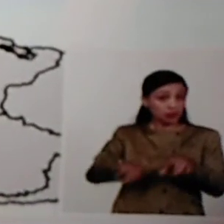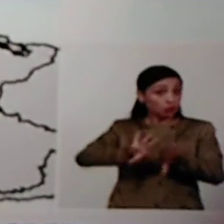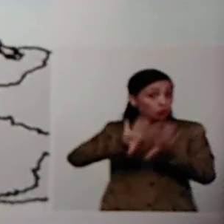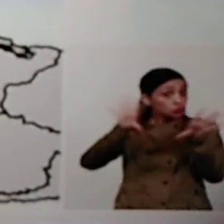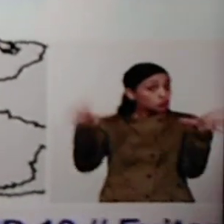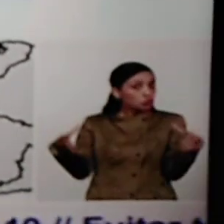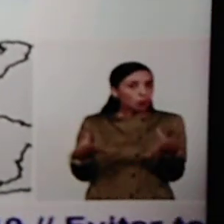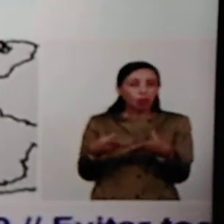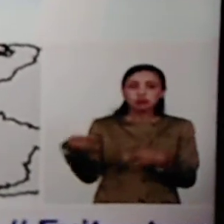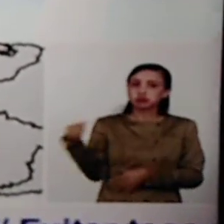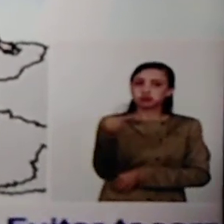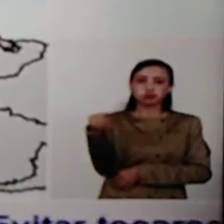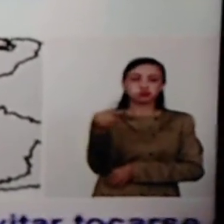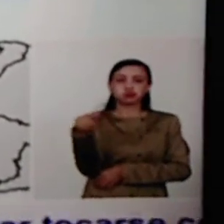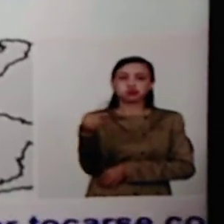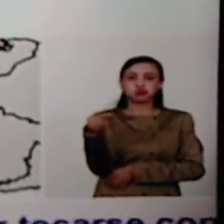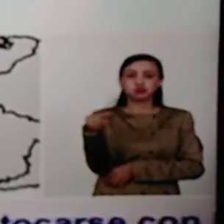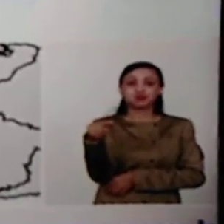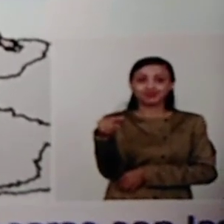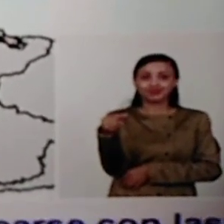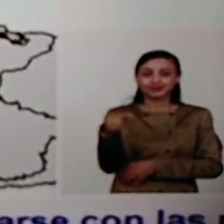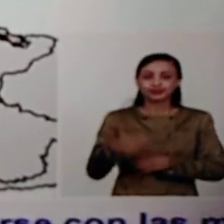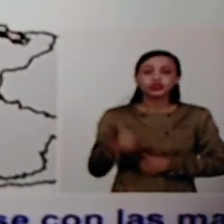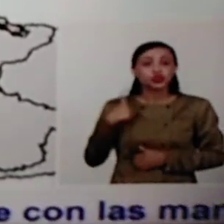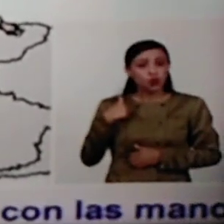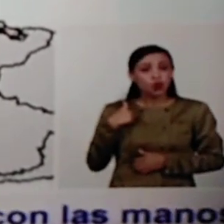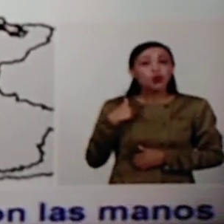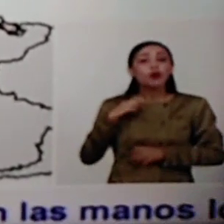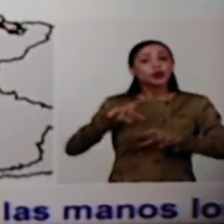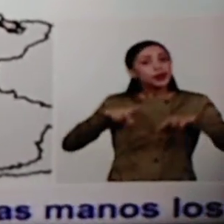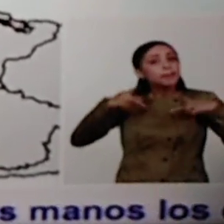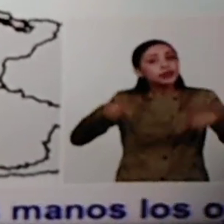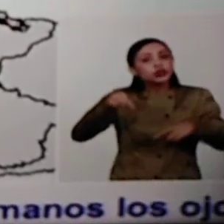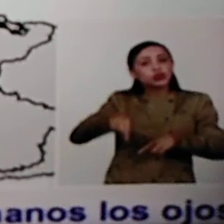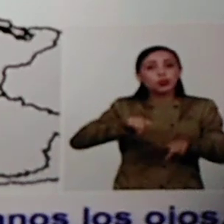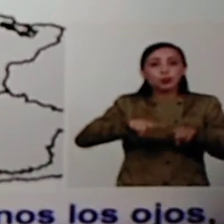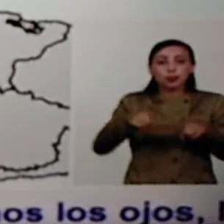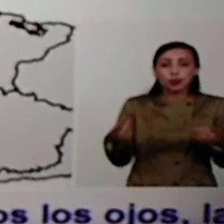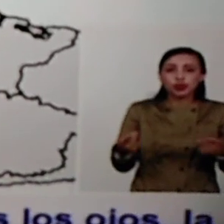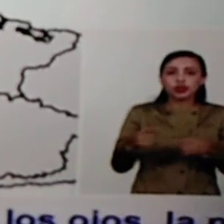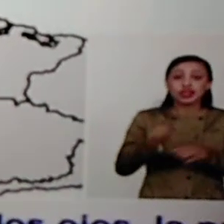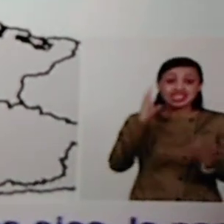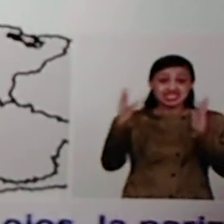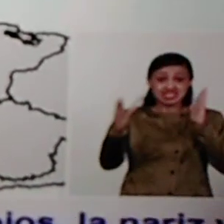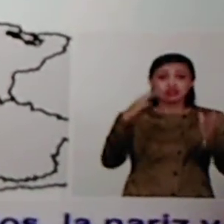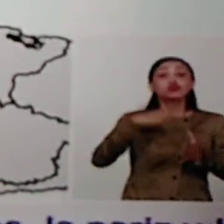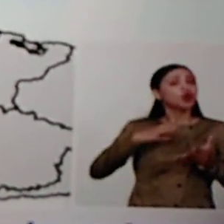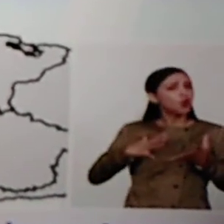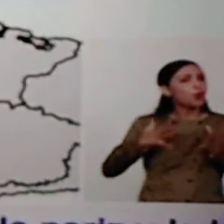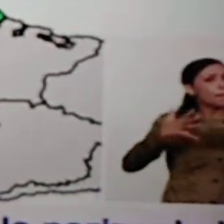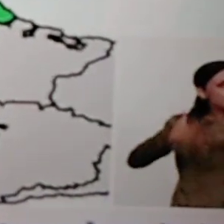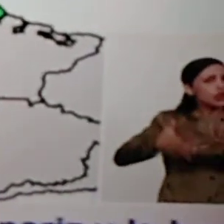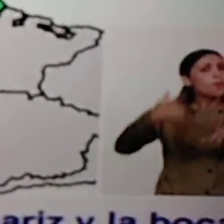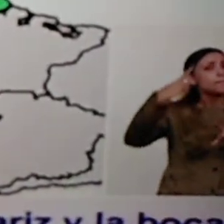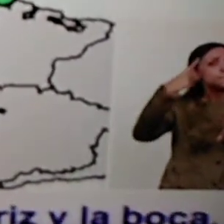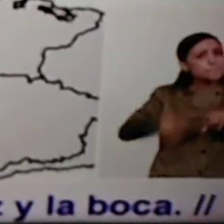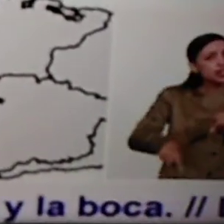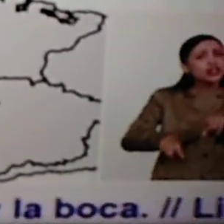diagnosticó ningún caso. Yo resalto esto porque realmente el centro, aunque tiene complicaciones,